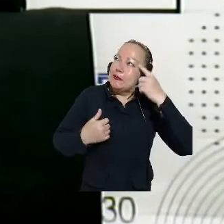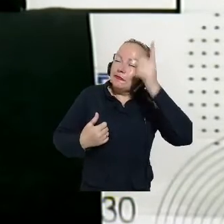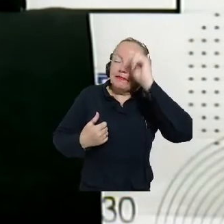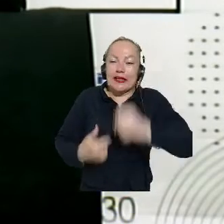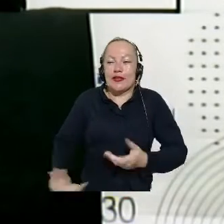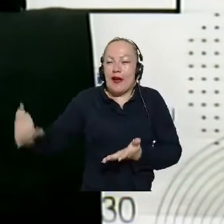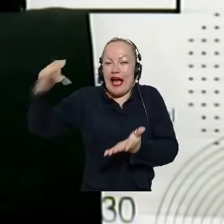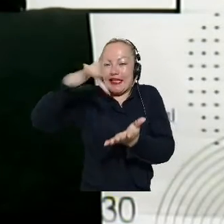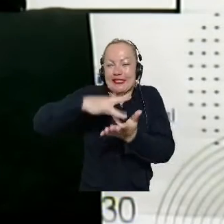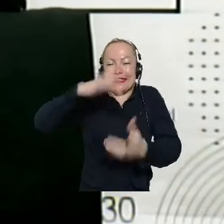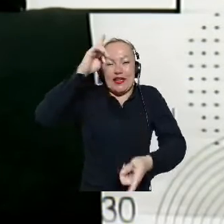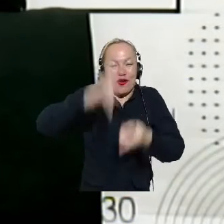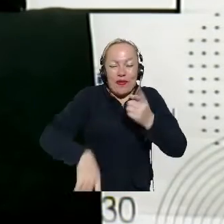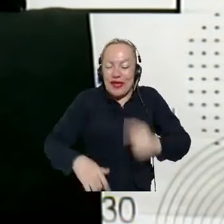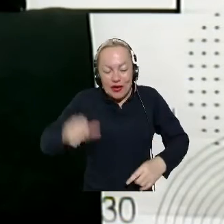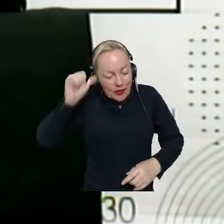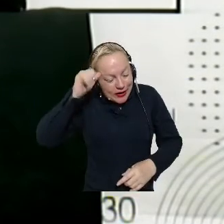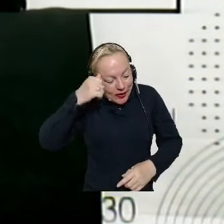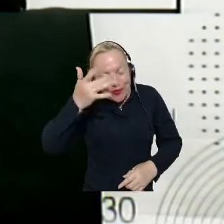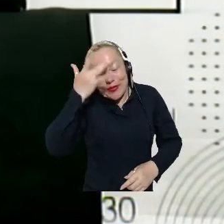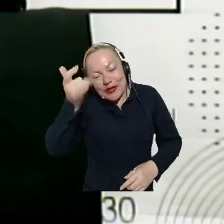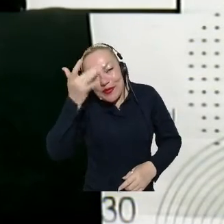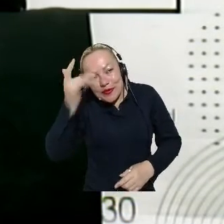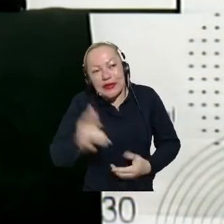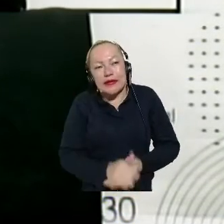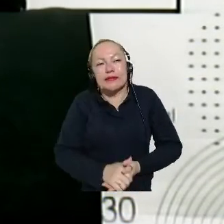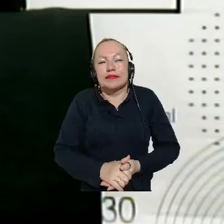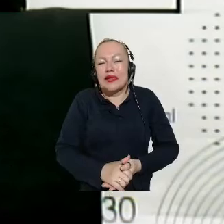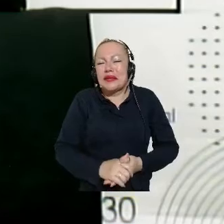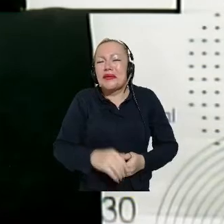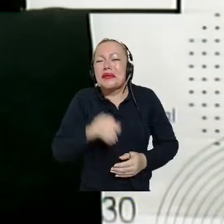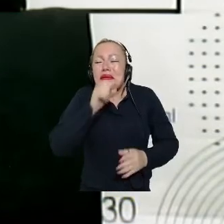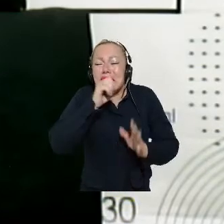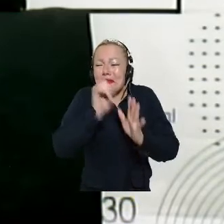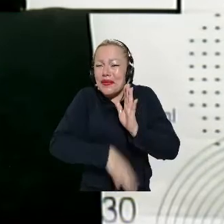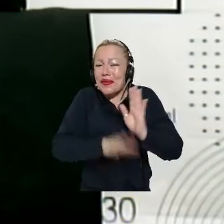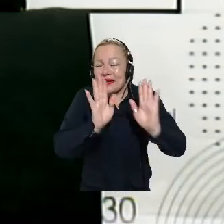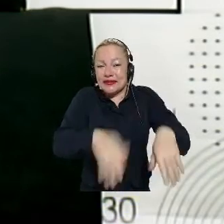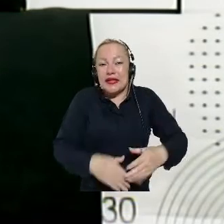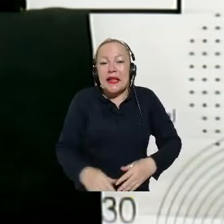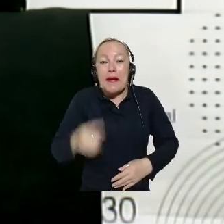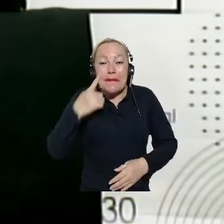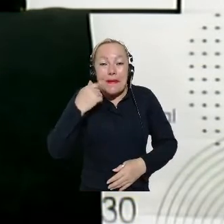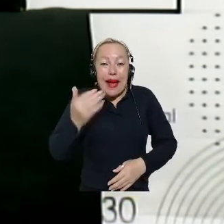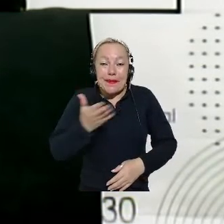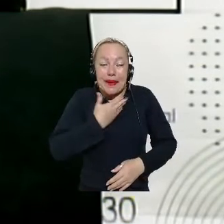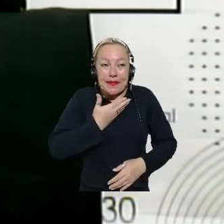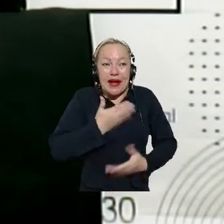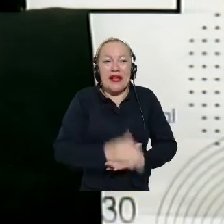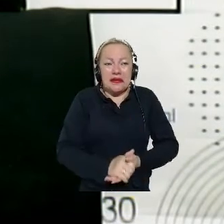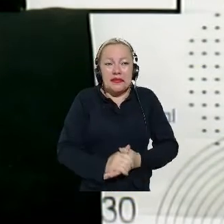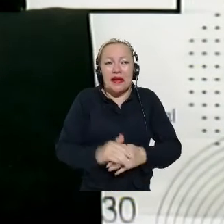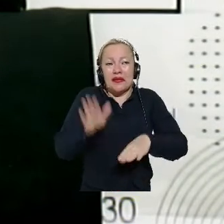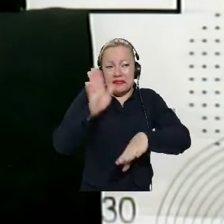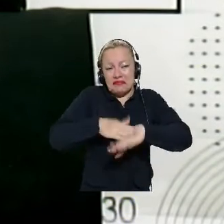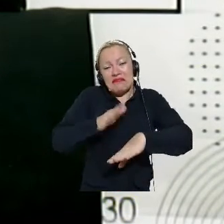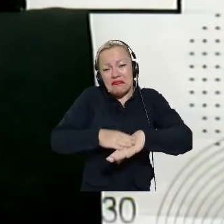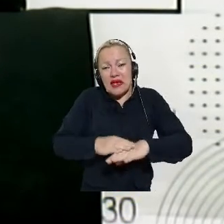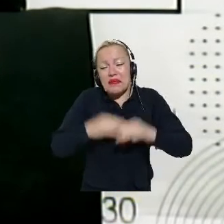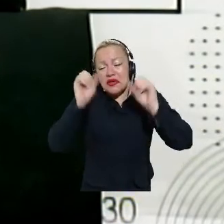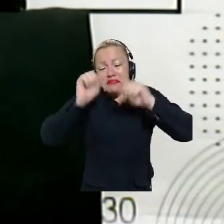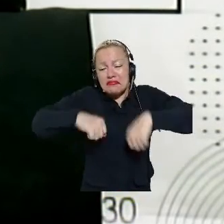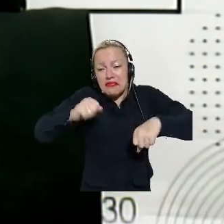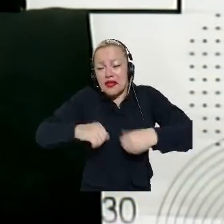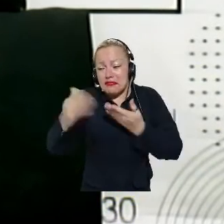no fui. O sea, no me acuerdo en sí. Creo que fue por una bobada. Ajá. Porque pues mis papás, ¿permiso? Habían dado permiso.